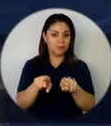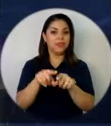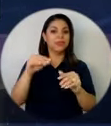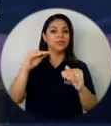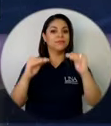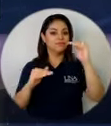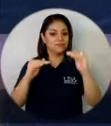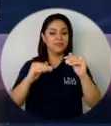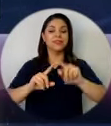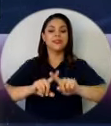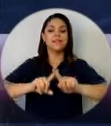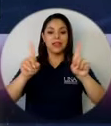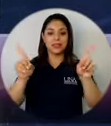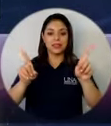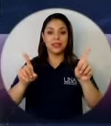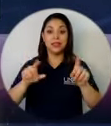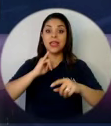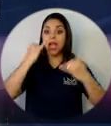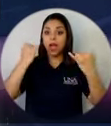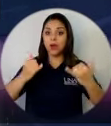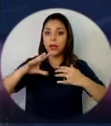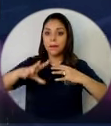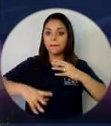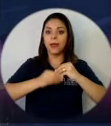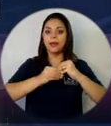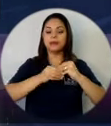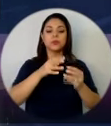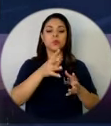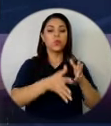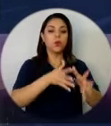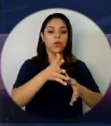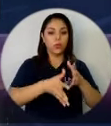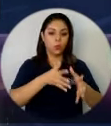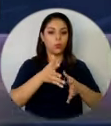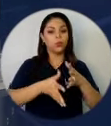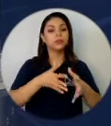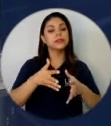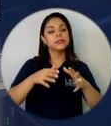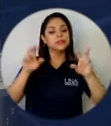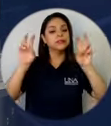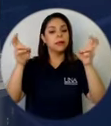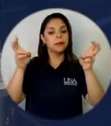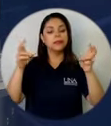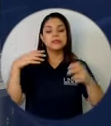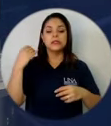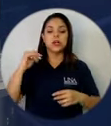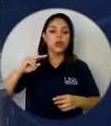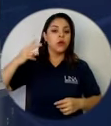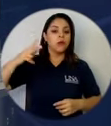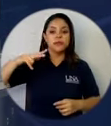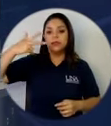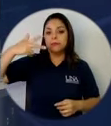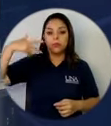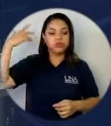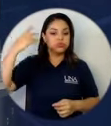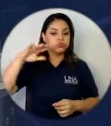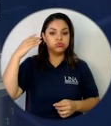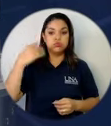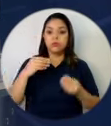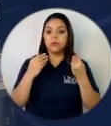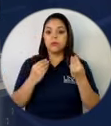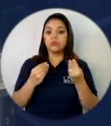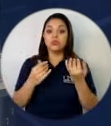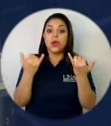ya de por sí venía recargado con dobles, triples y miles de jornadas que enfrentamos las mujeres, que además ahora,